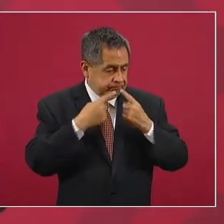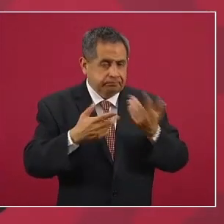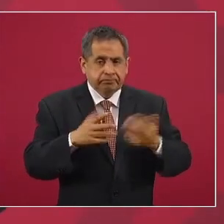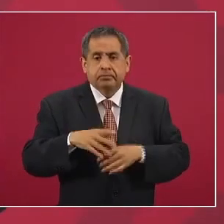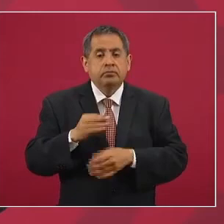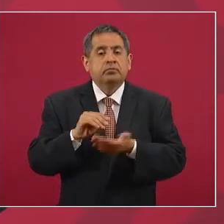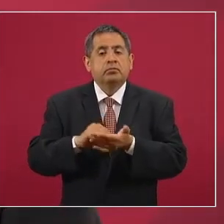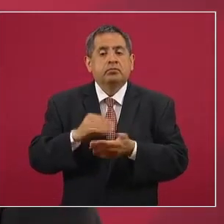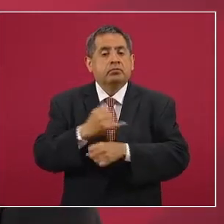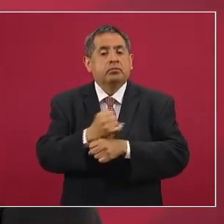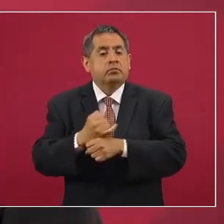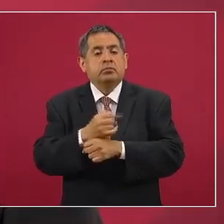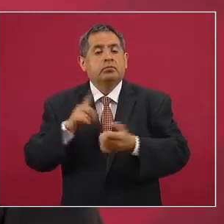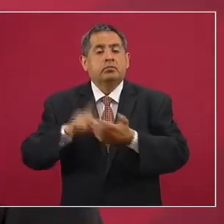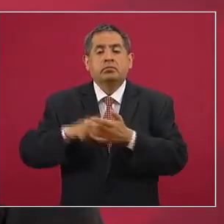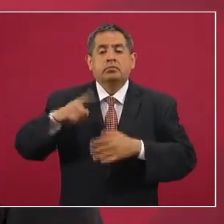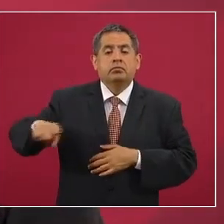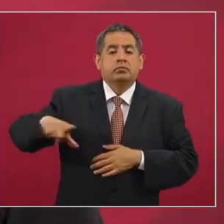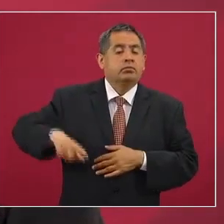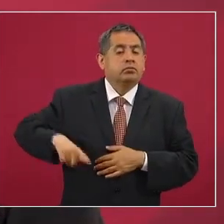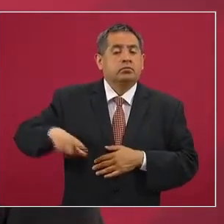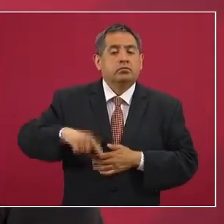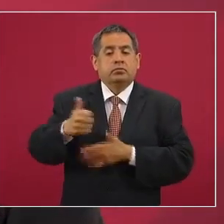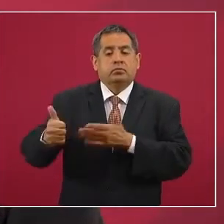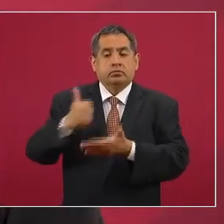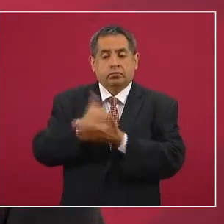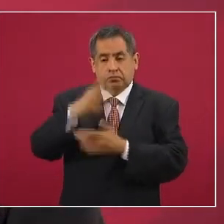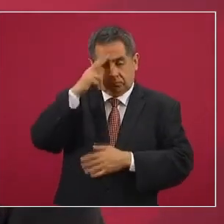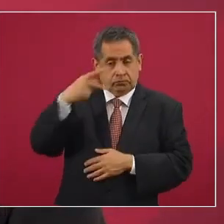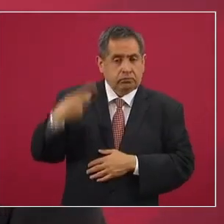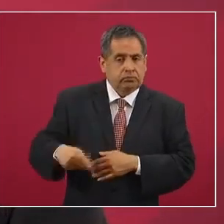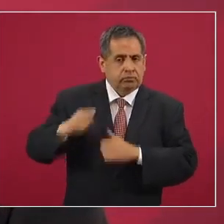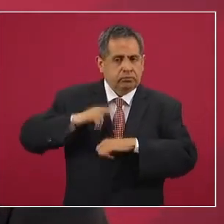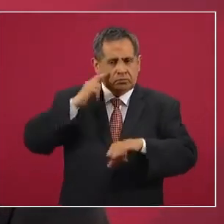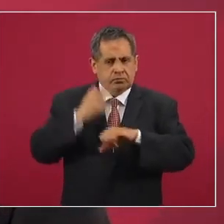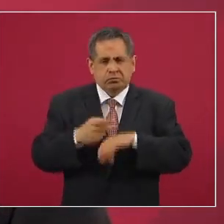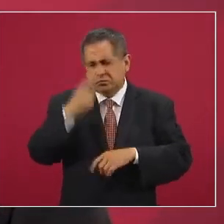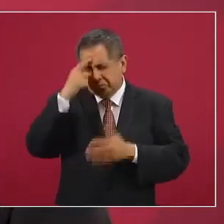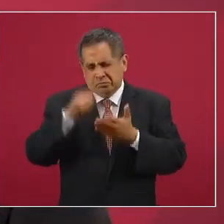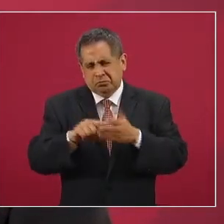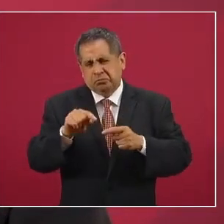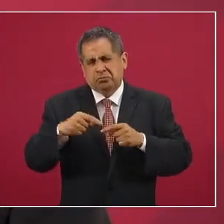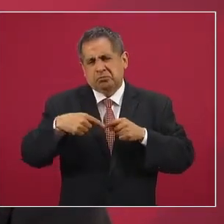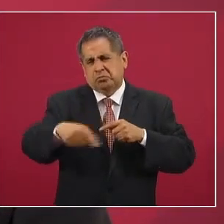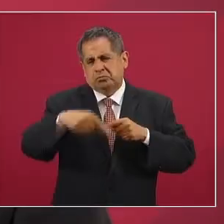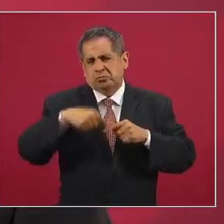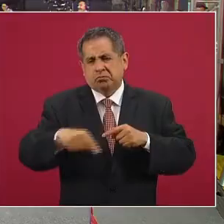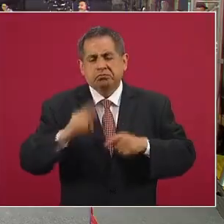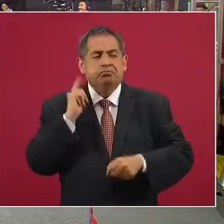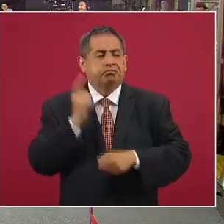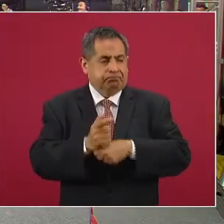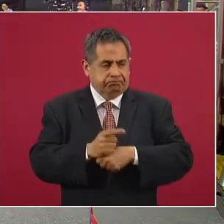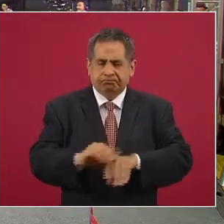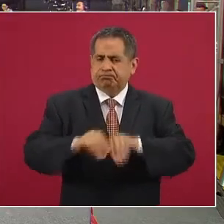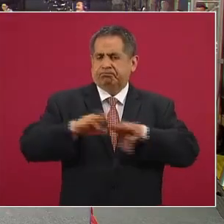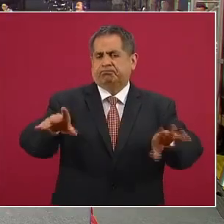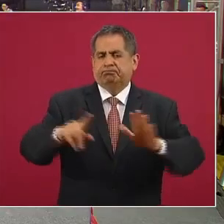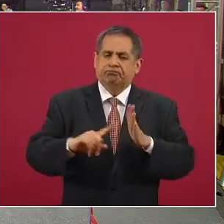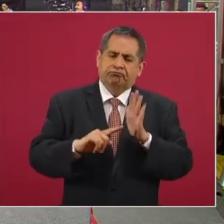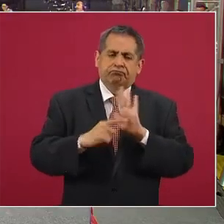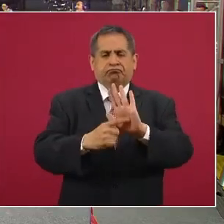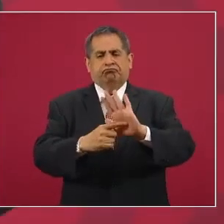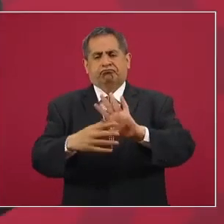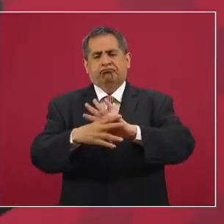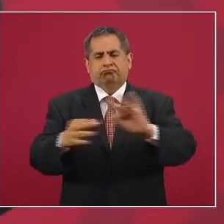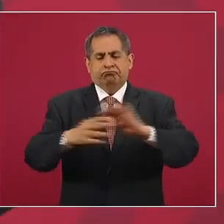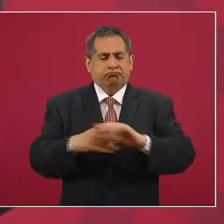la está llevando a cabo el gobierno de la Ciudad de México. Yo creo que pronto vamos a tener ya